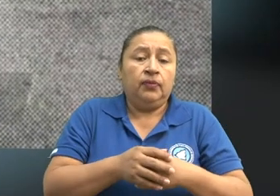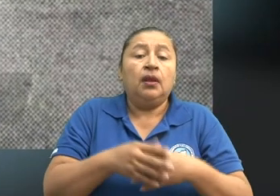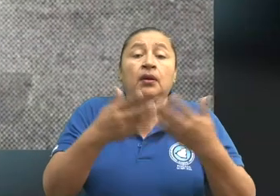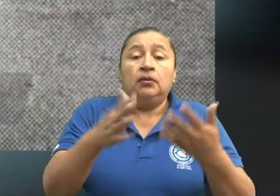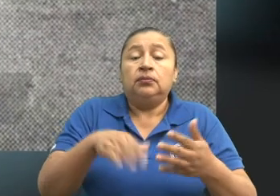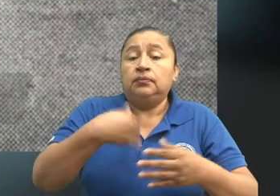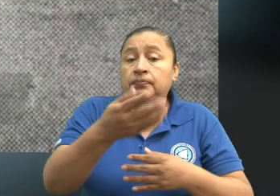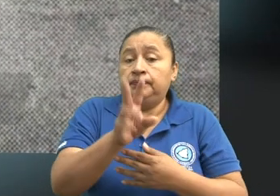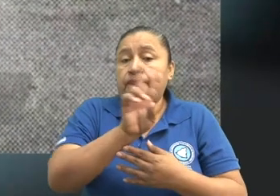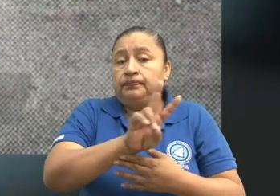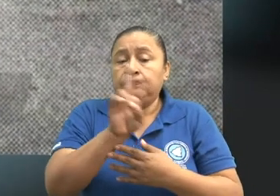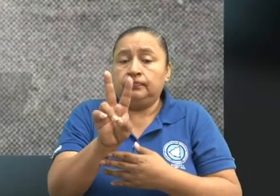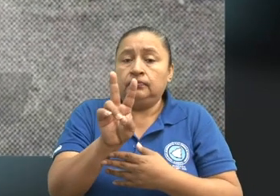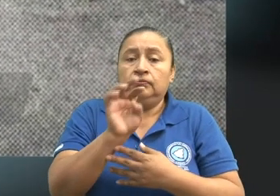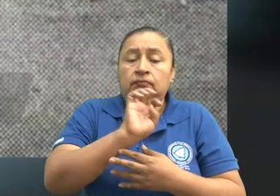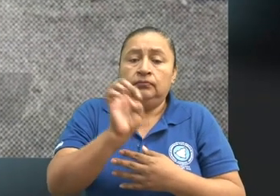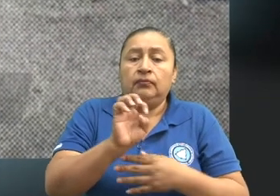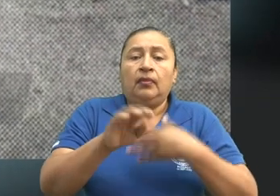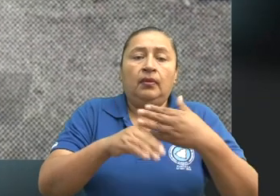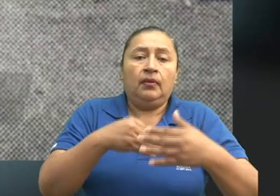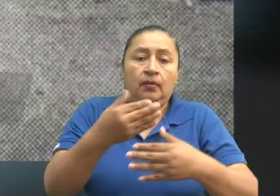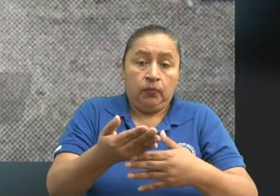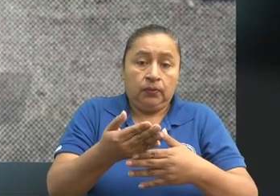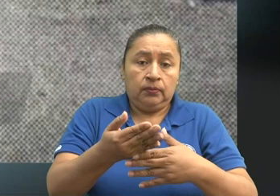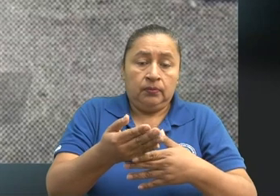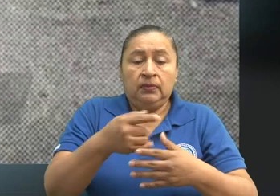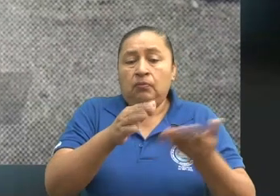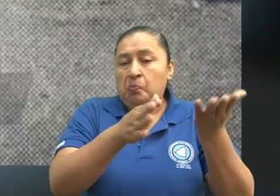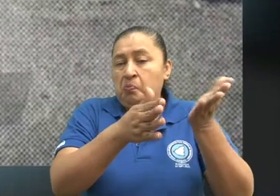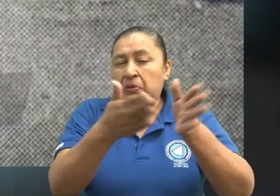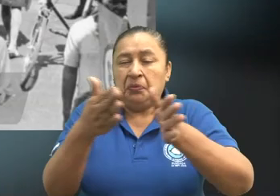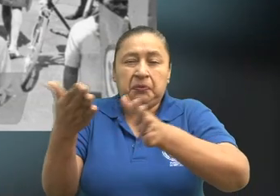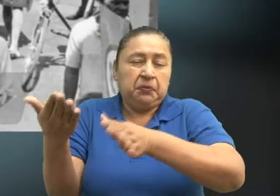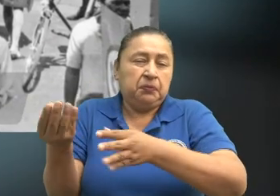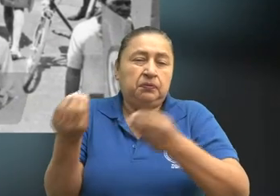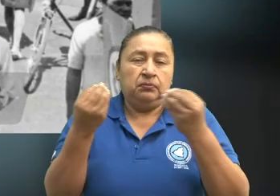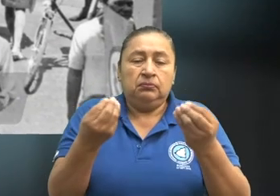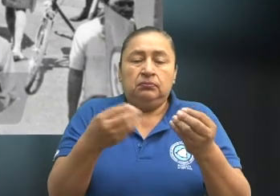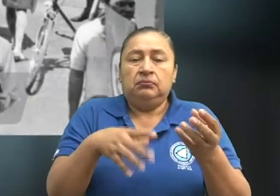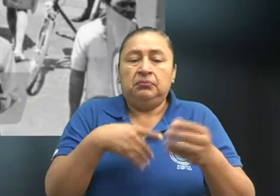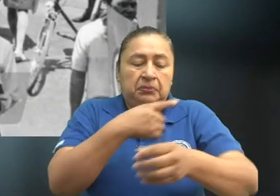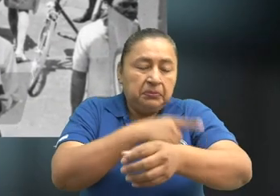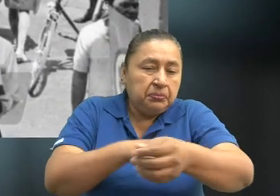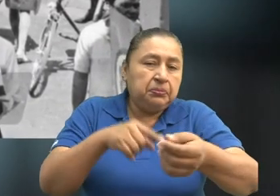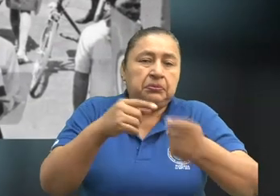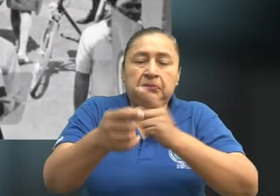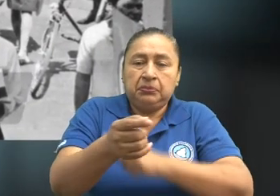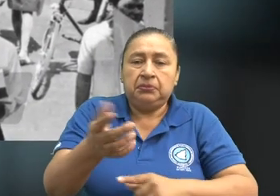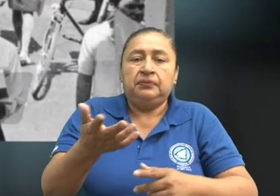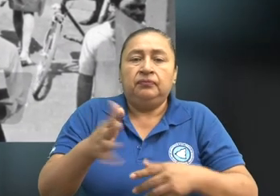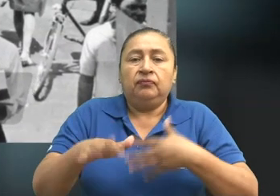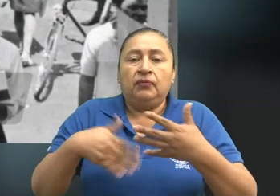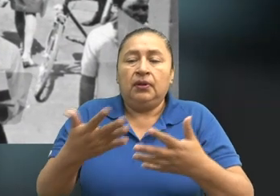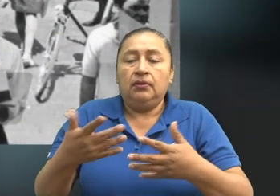lo del 22 de enero, lo que hubo después, además de los muertos, de los heridos, fue